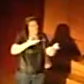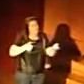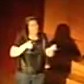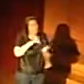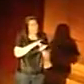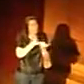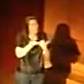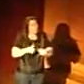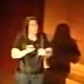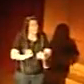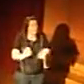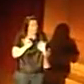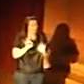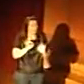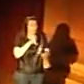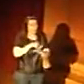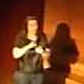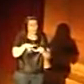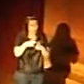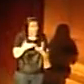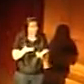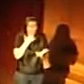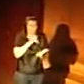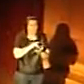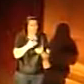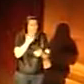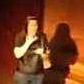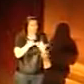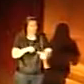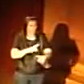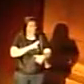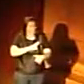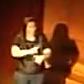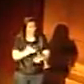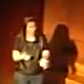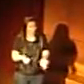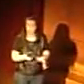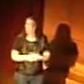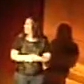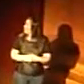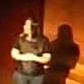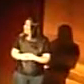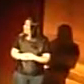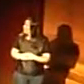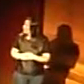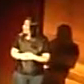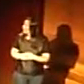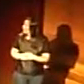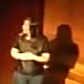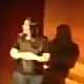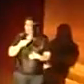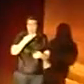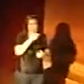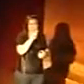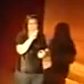urbano de un acontecimiento social de corte religioso etcétera no en el caso de faram blanchar también otro artista